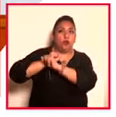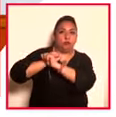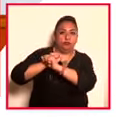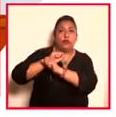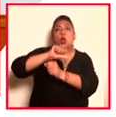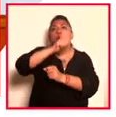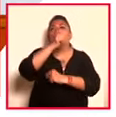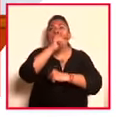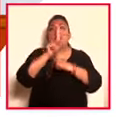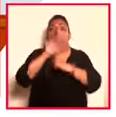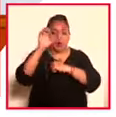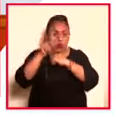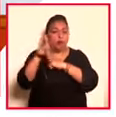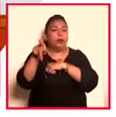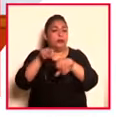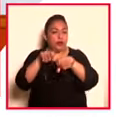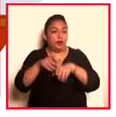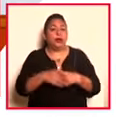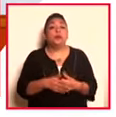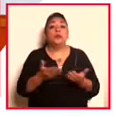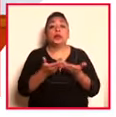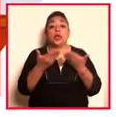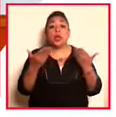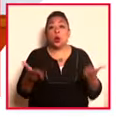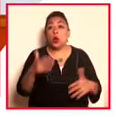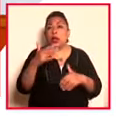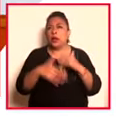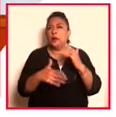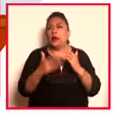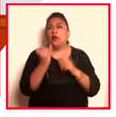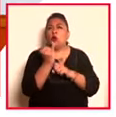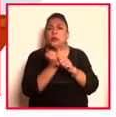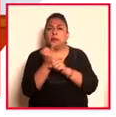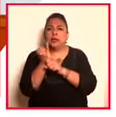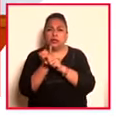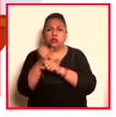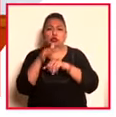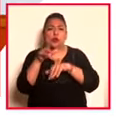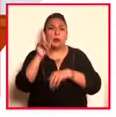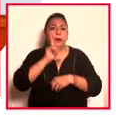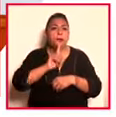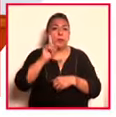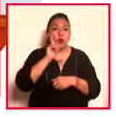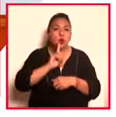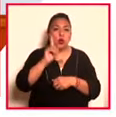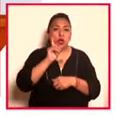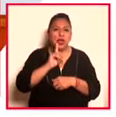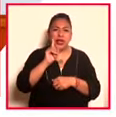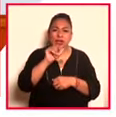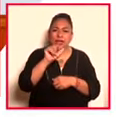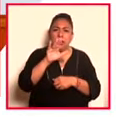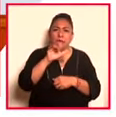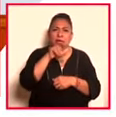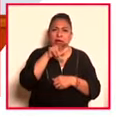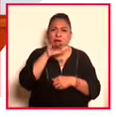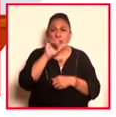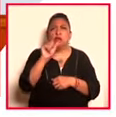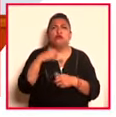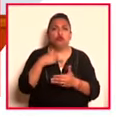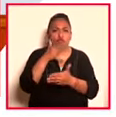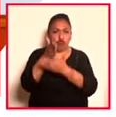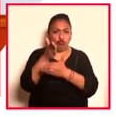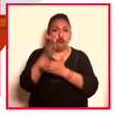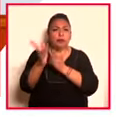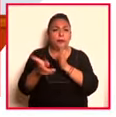Europa. Ahora he terminado un trabajo de investigación sobre mujeres albanesas. He ido varias veces a Albania a hacer